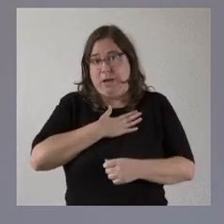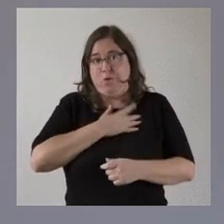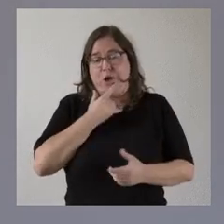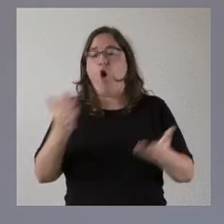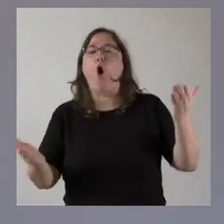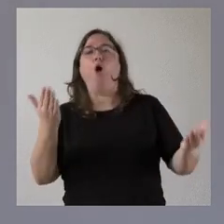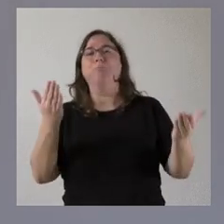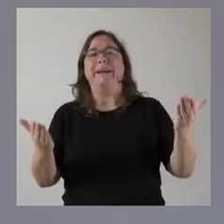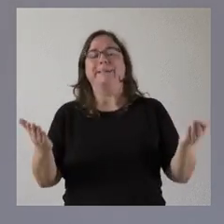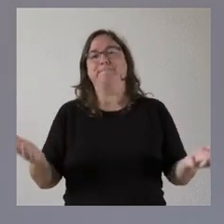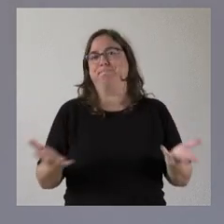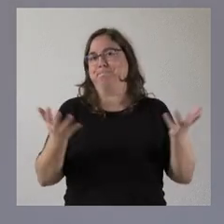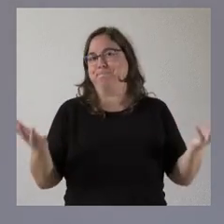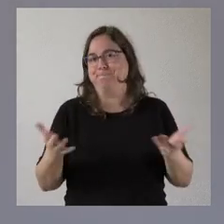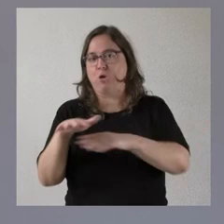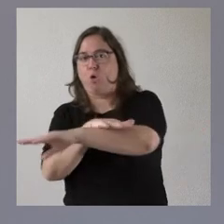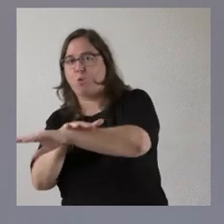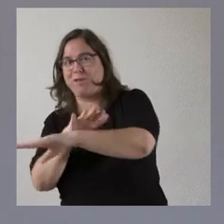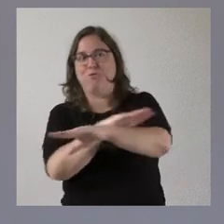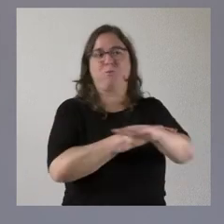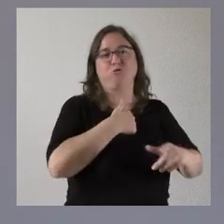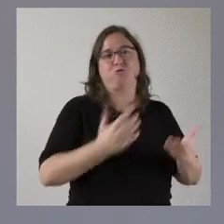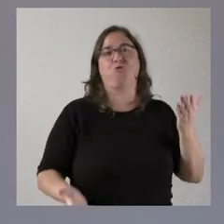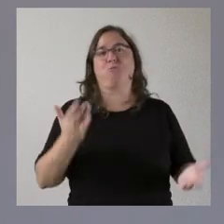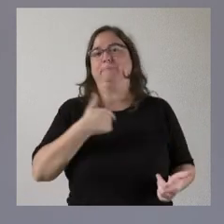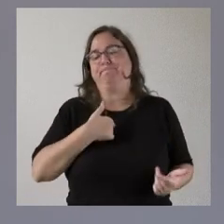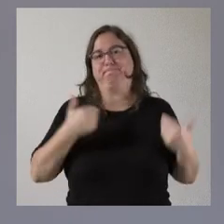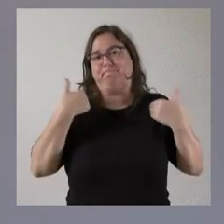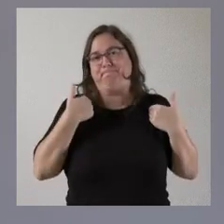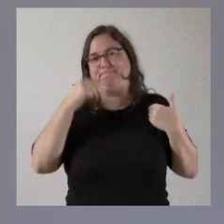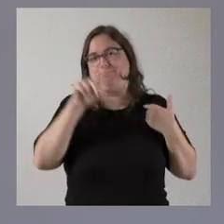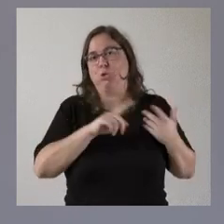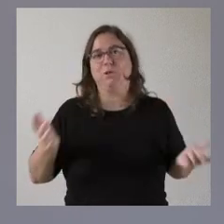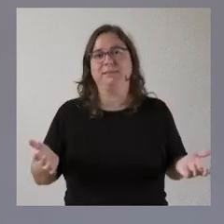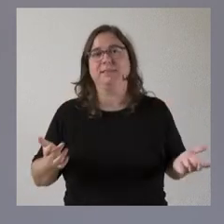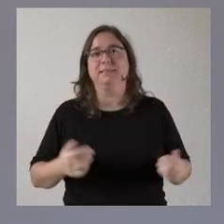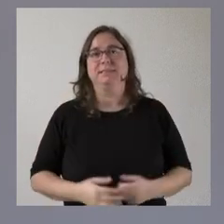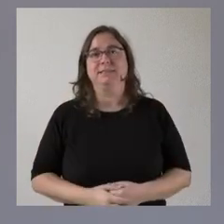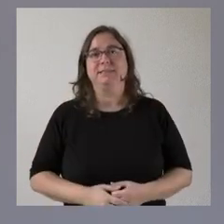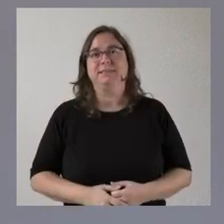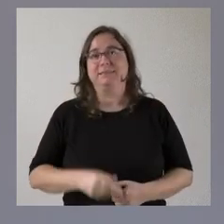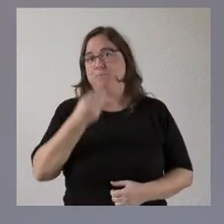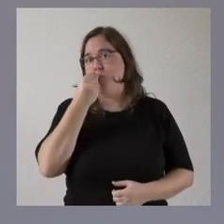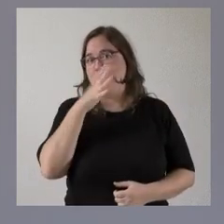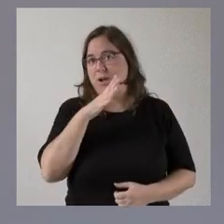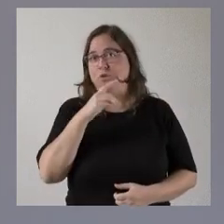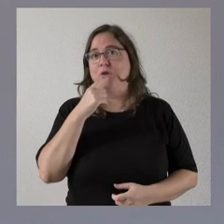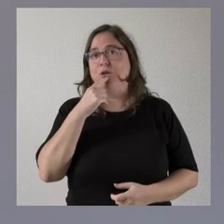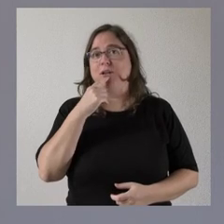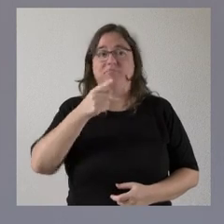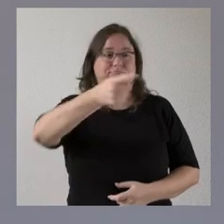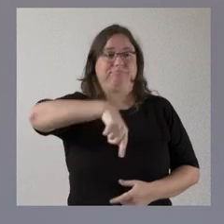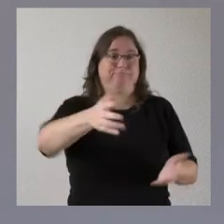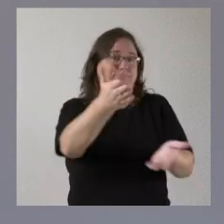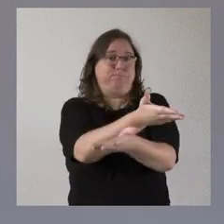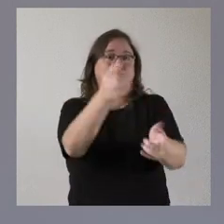comparar ambos gobiernos Esto es algo que van a realizar con mucha mejor fiabilidad el conjunto de los ciudadanos